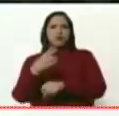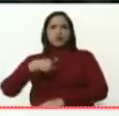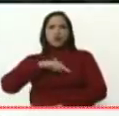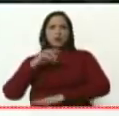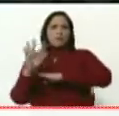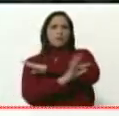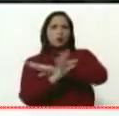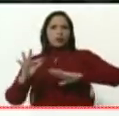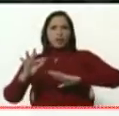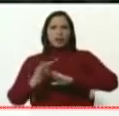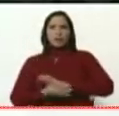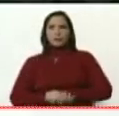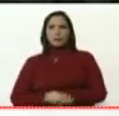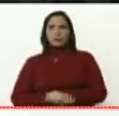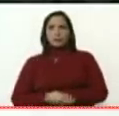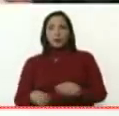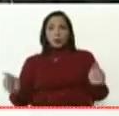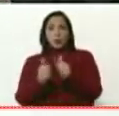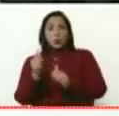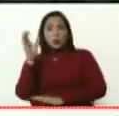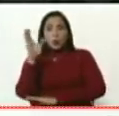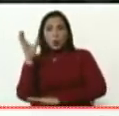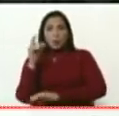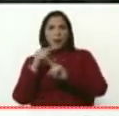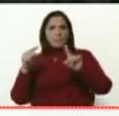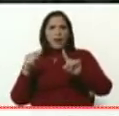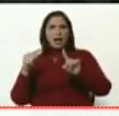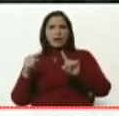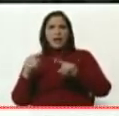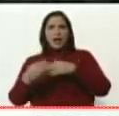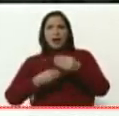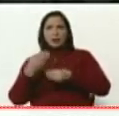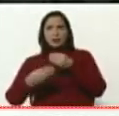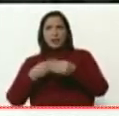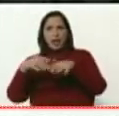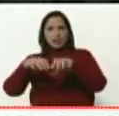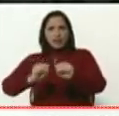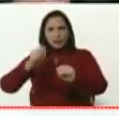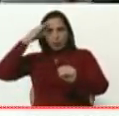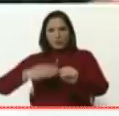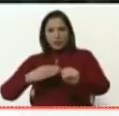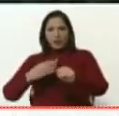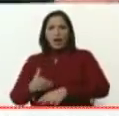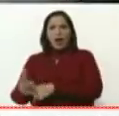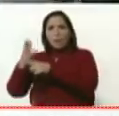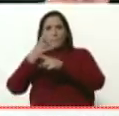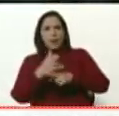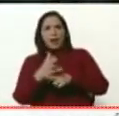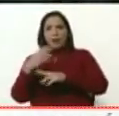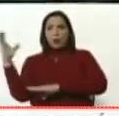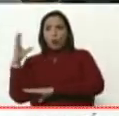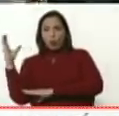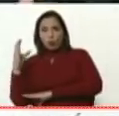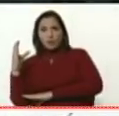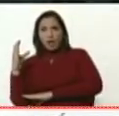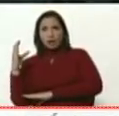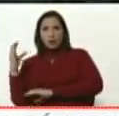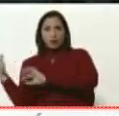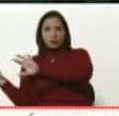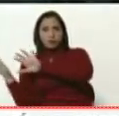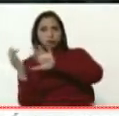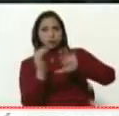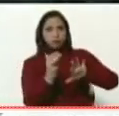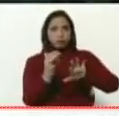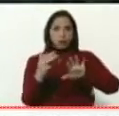frontera occidental con Colombia, para perpetrar una intervención militar armada de colombianos, de desertores y de